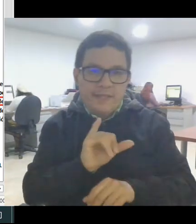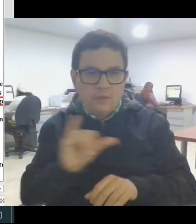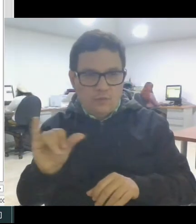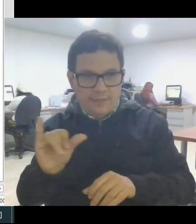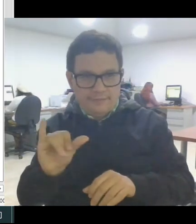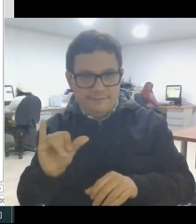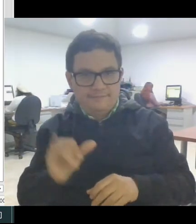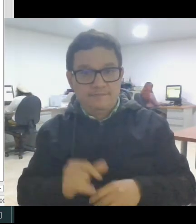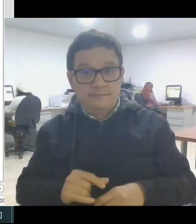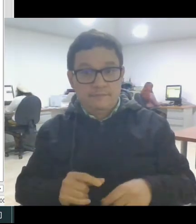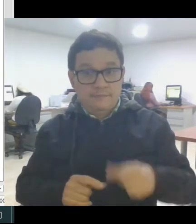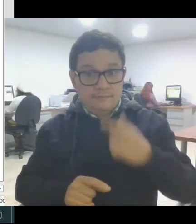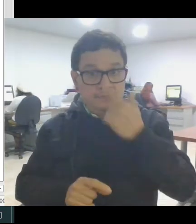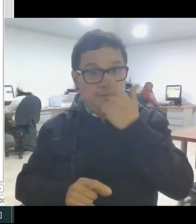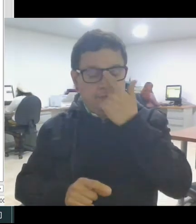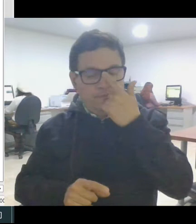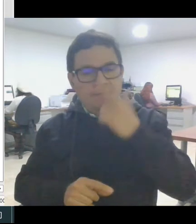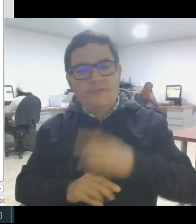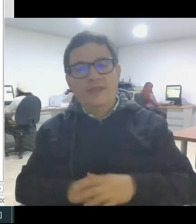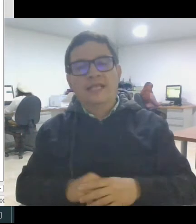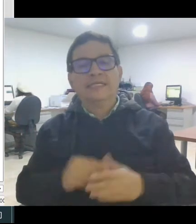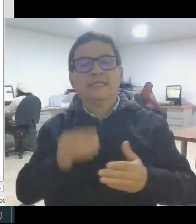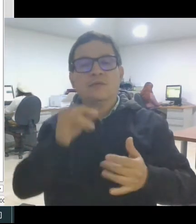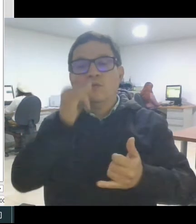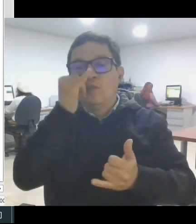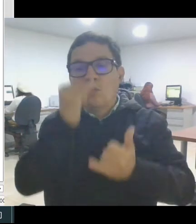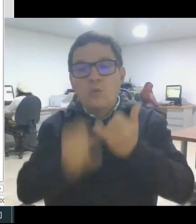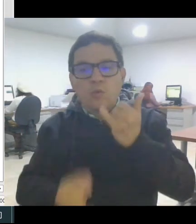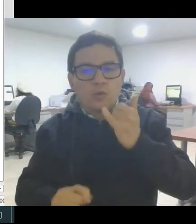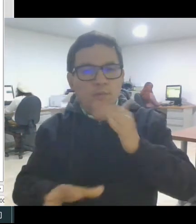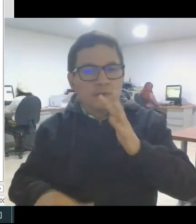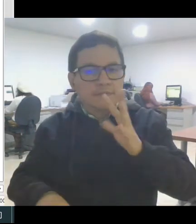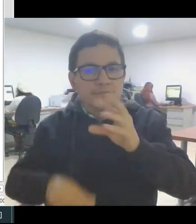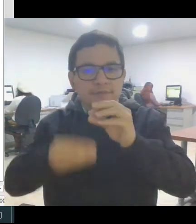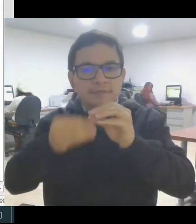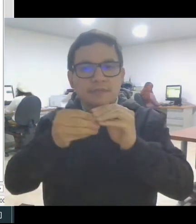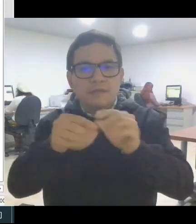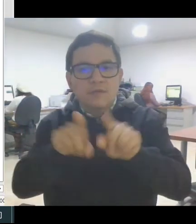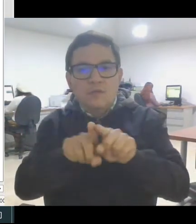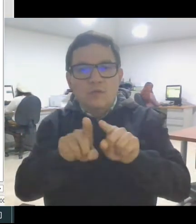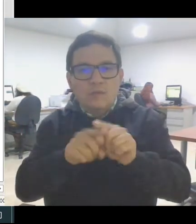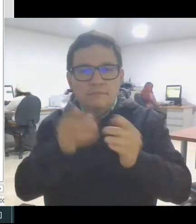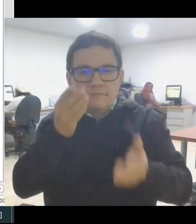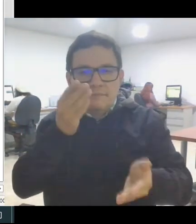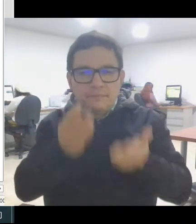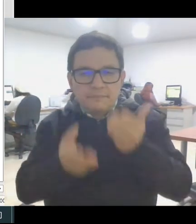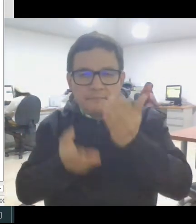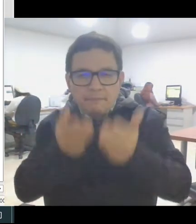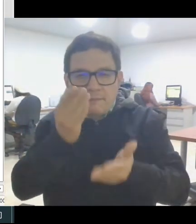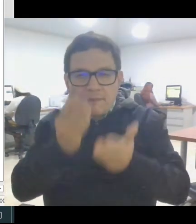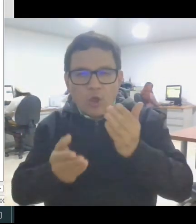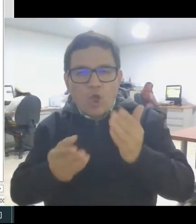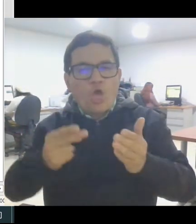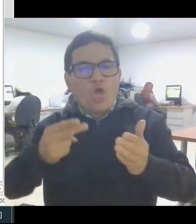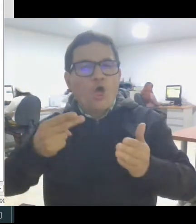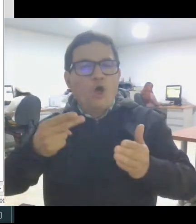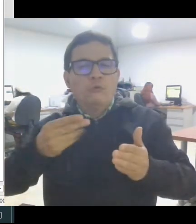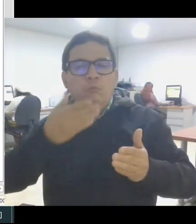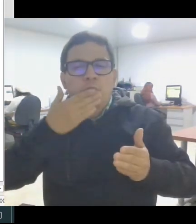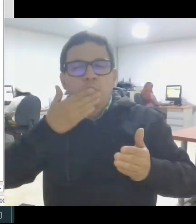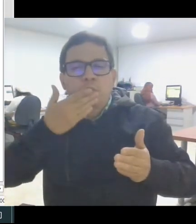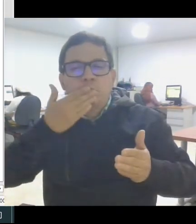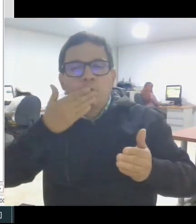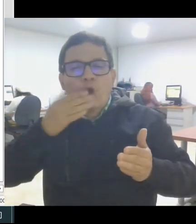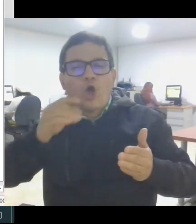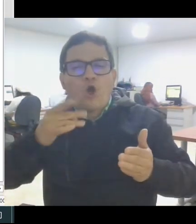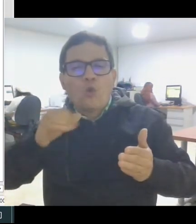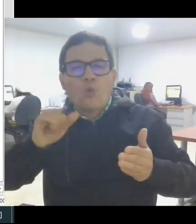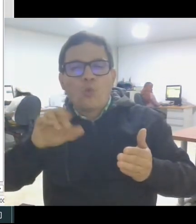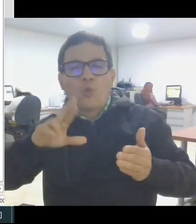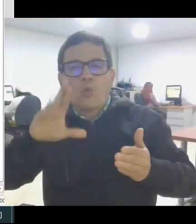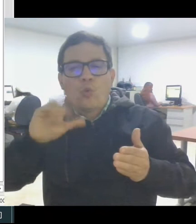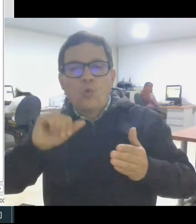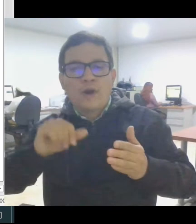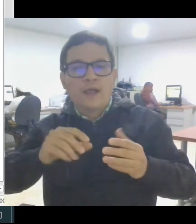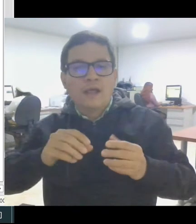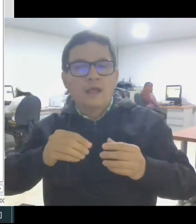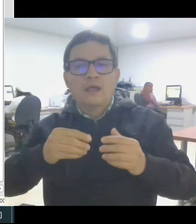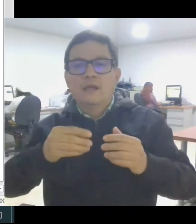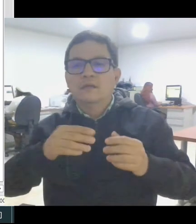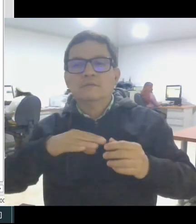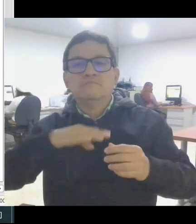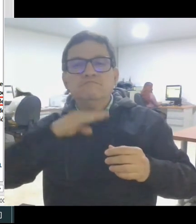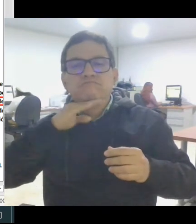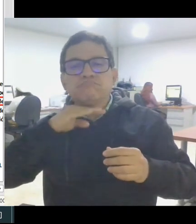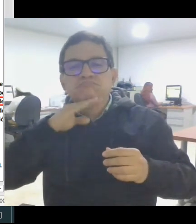último, agregar correspondiente los variables de holgura, exceso y artificial a la restricción de la no